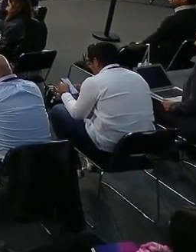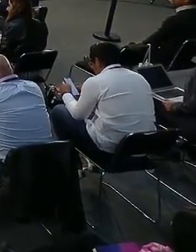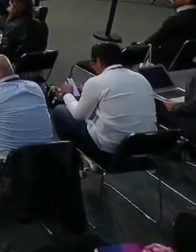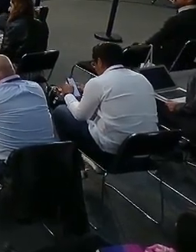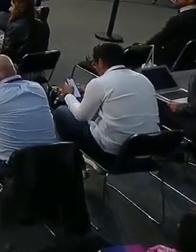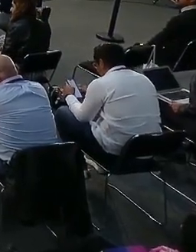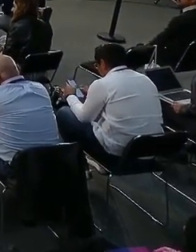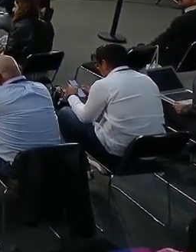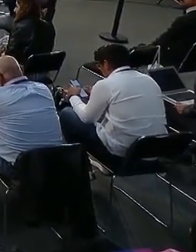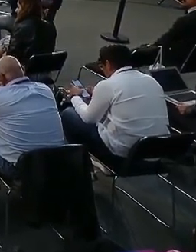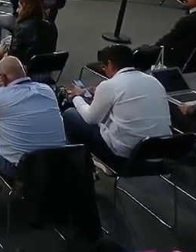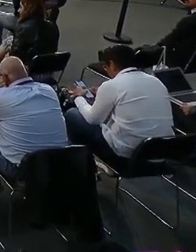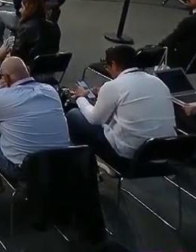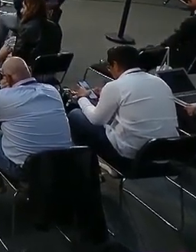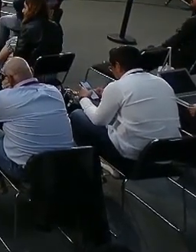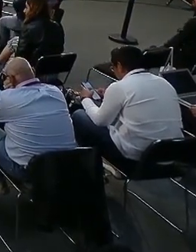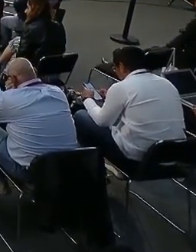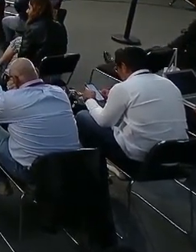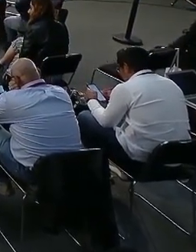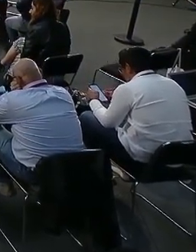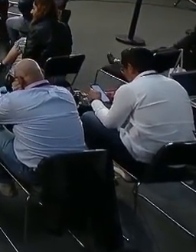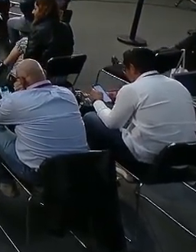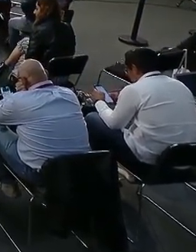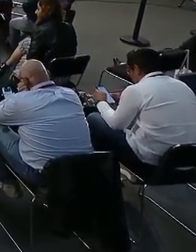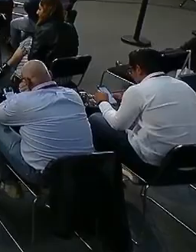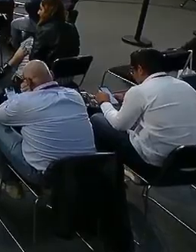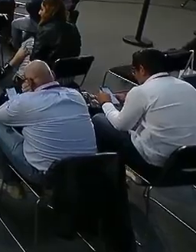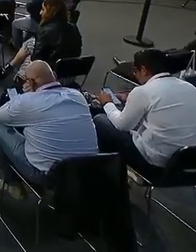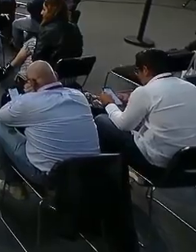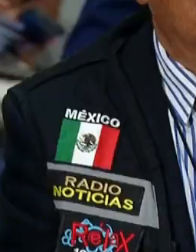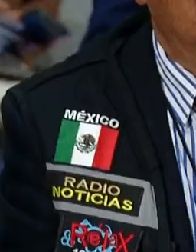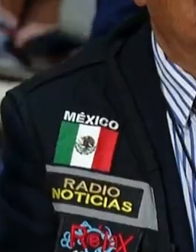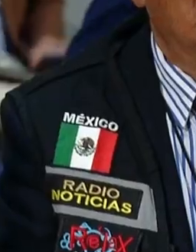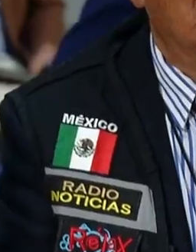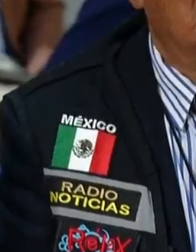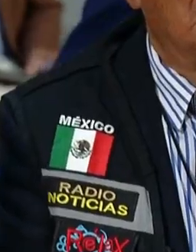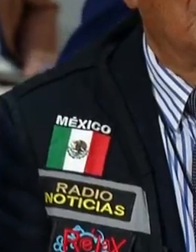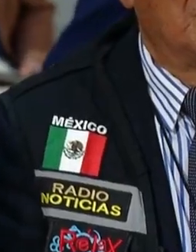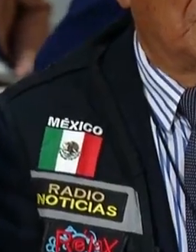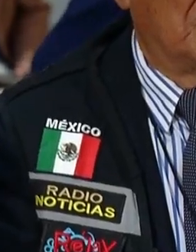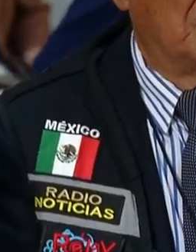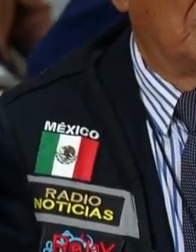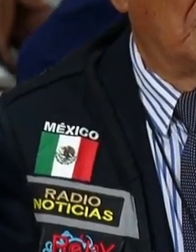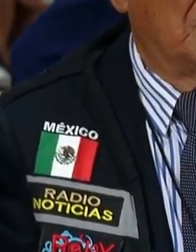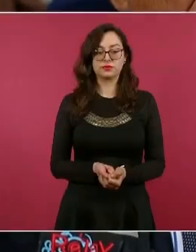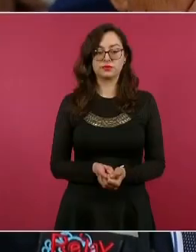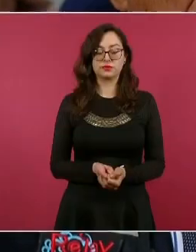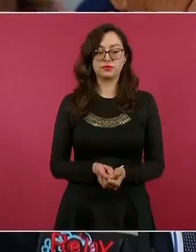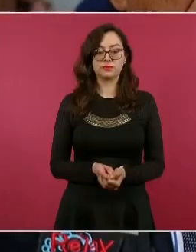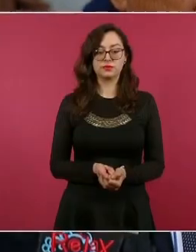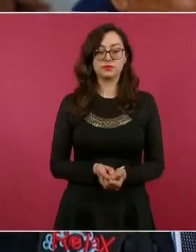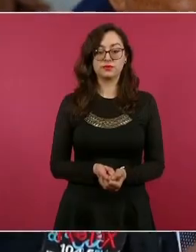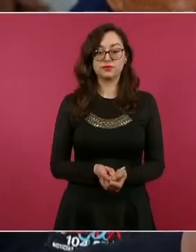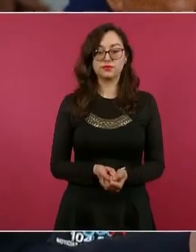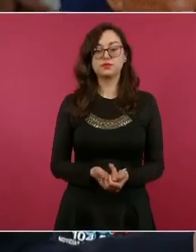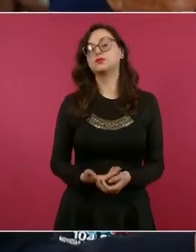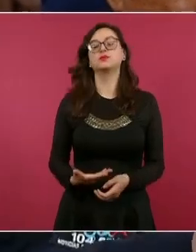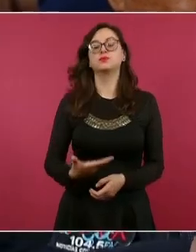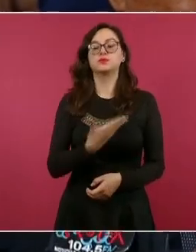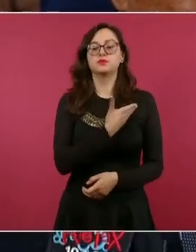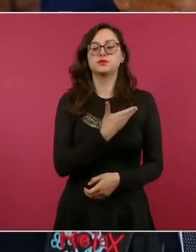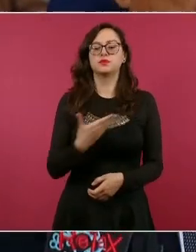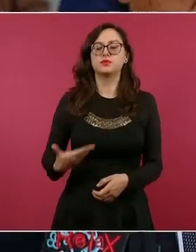Presidente, buenos días. Pedro Vica, en el Periódico Universal. Solamente para confirmar, presidente, mañana entonces se va a presentar esta denuncia ante la